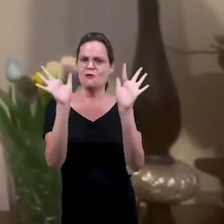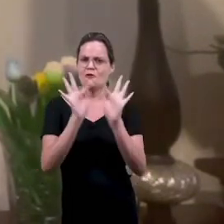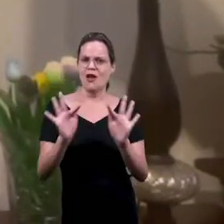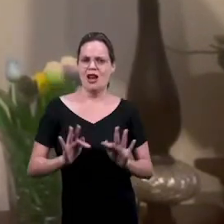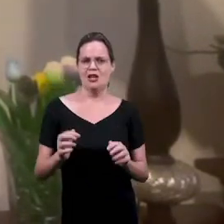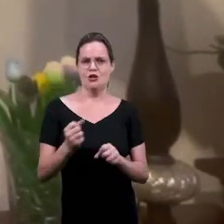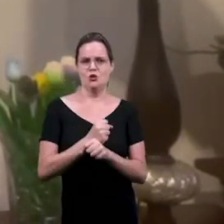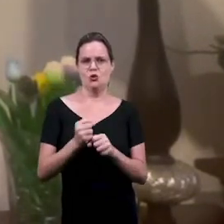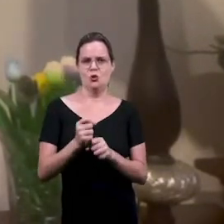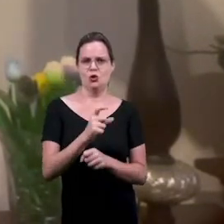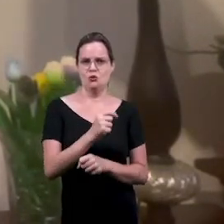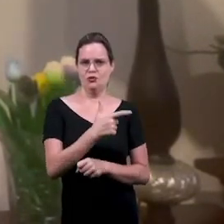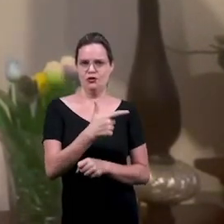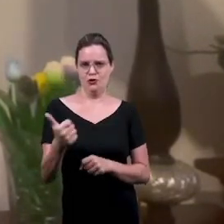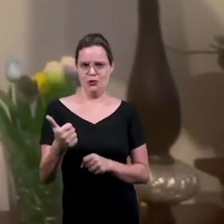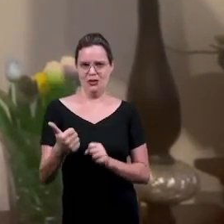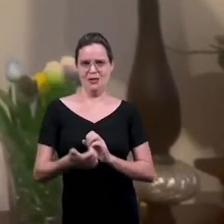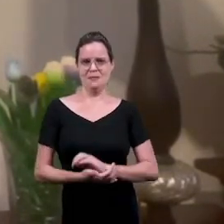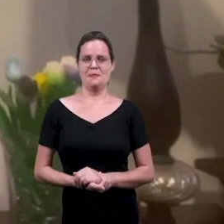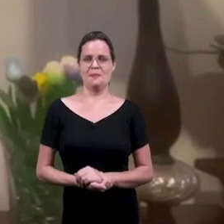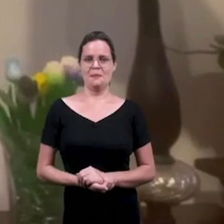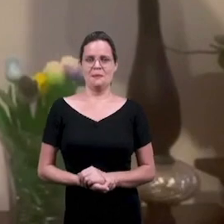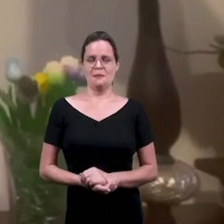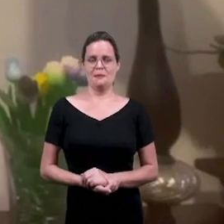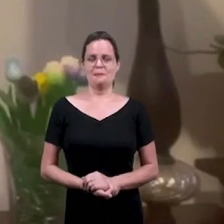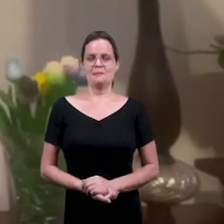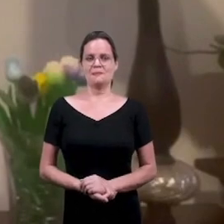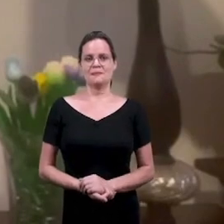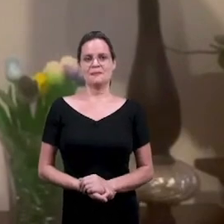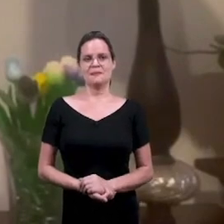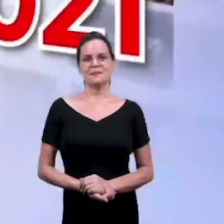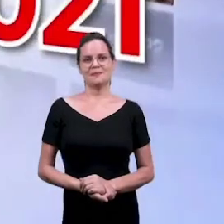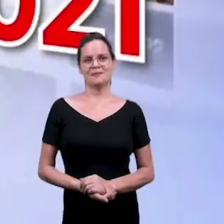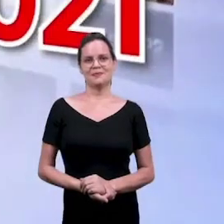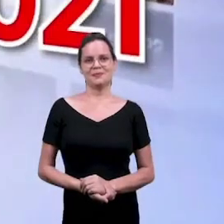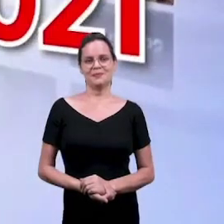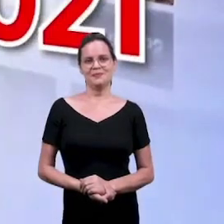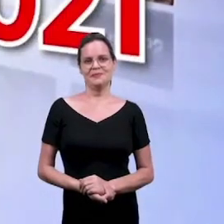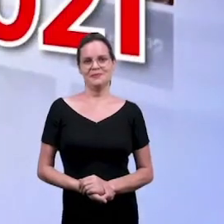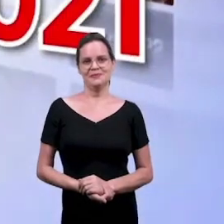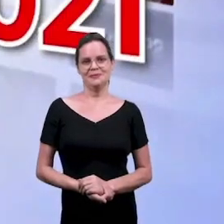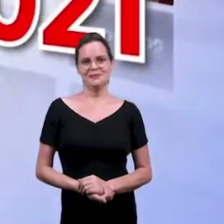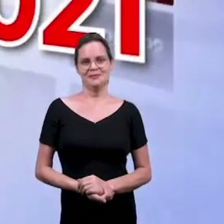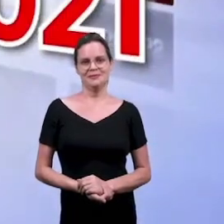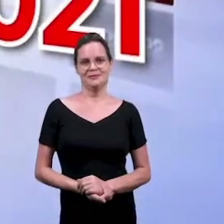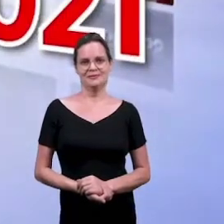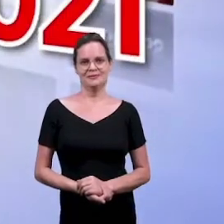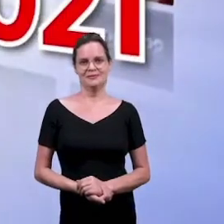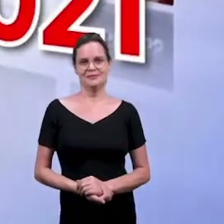todos un feliz 2022. La paz del Señor Jesús.